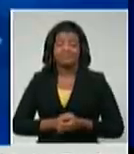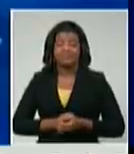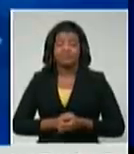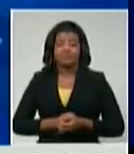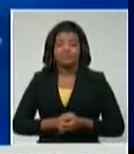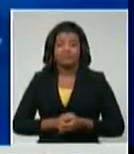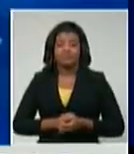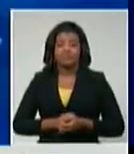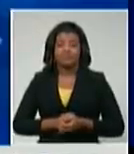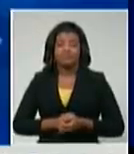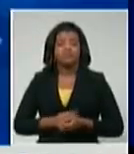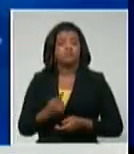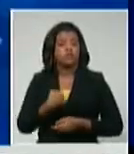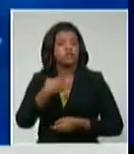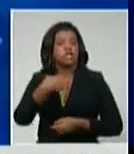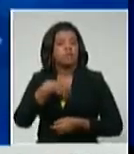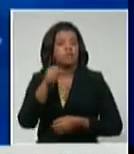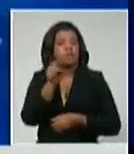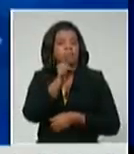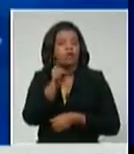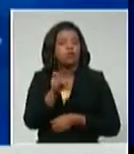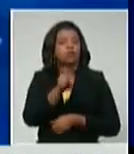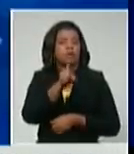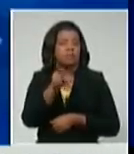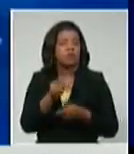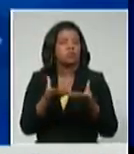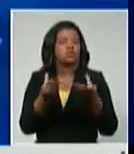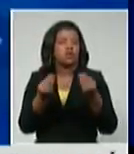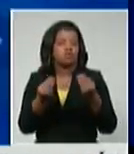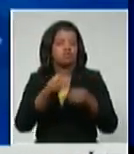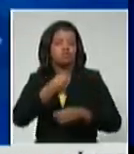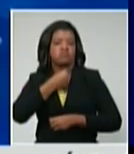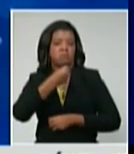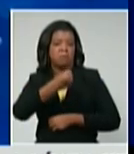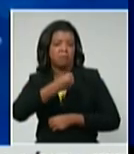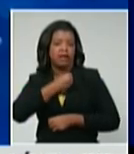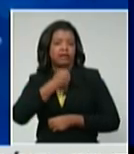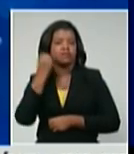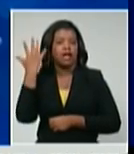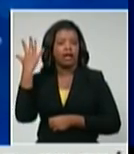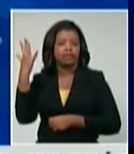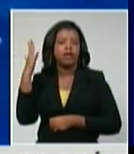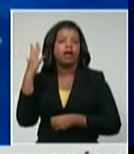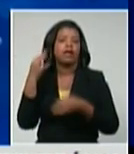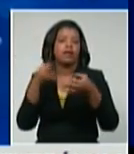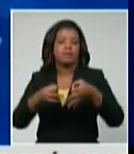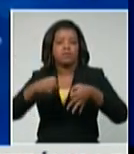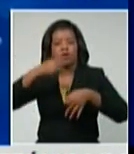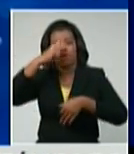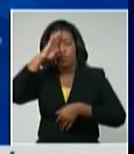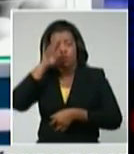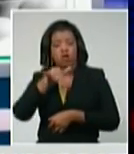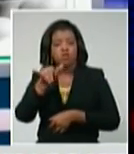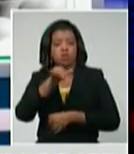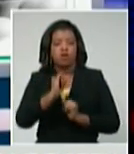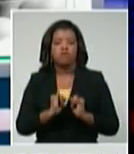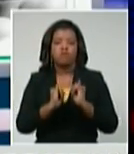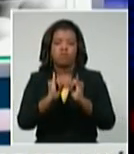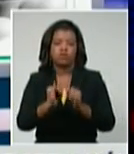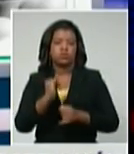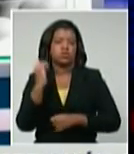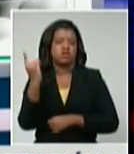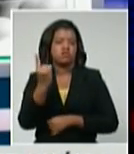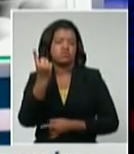varias preguntas, doctor. Ya me lo habían dicho. De la prensa extranjera acreditada en Cuba, también de los medios nacionales, de